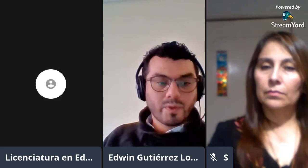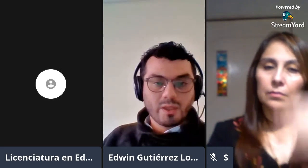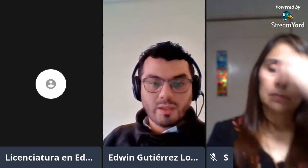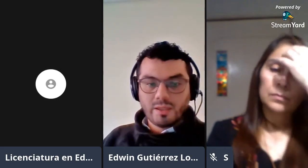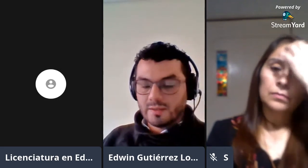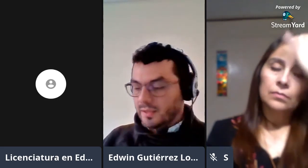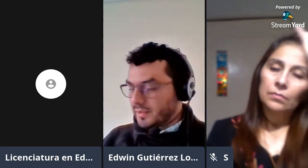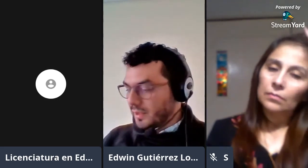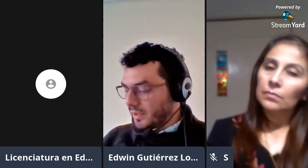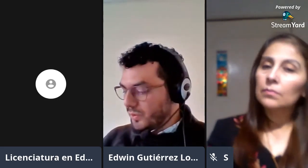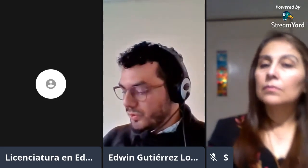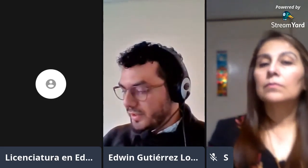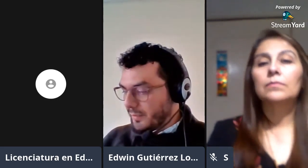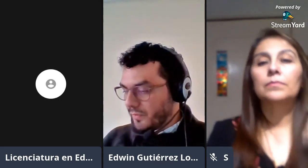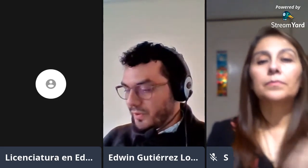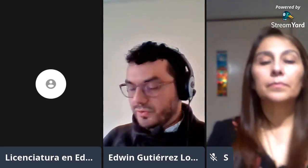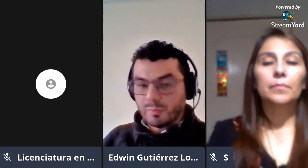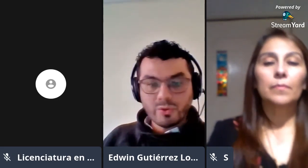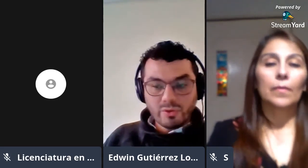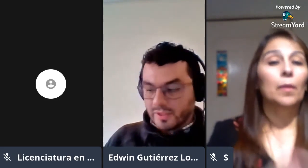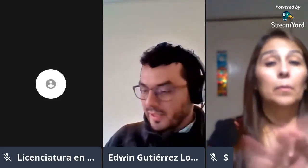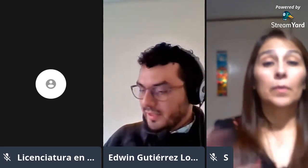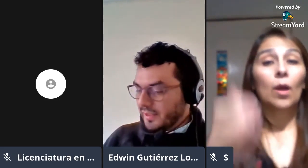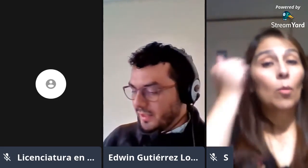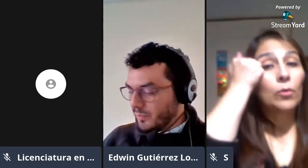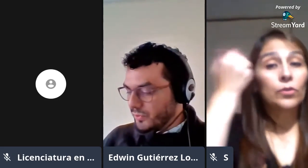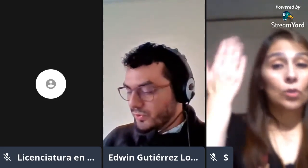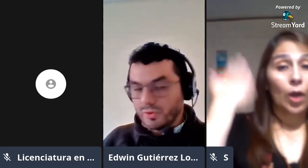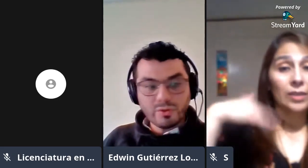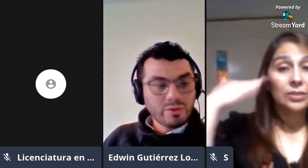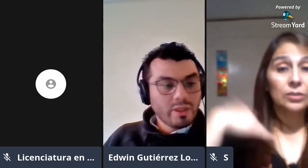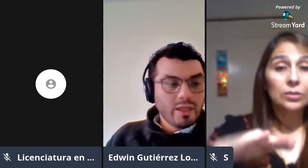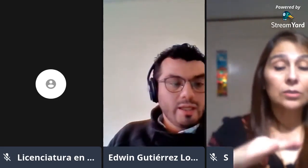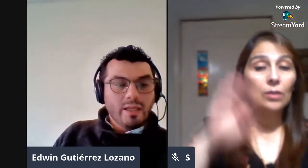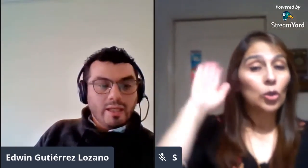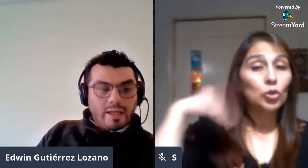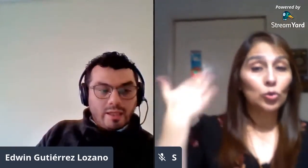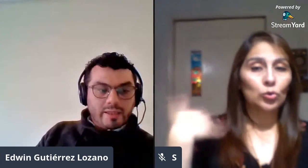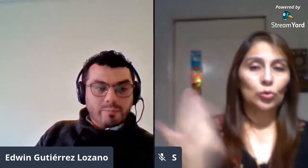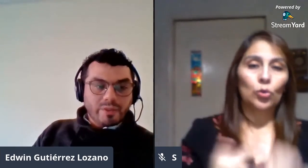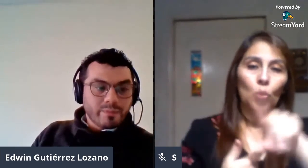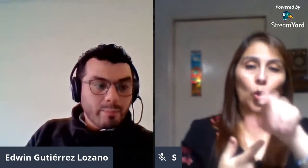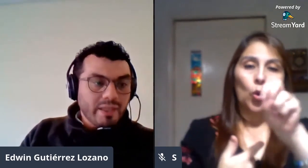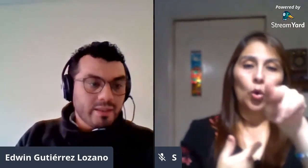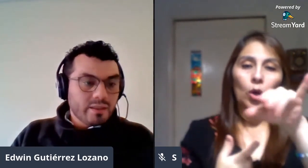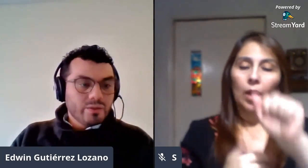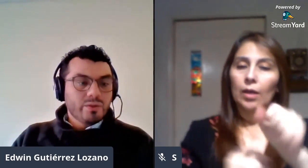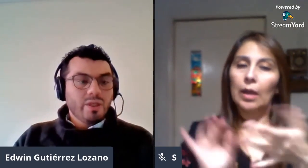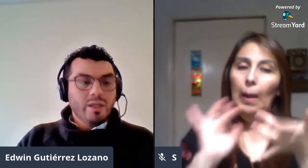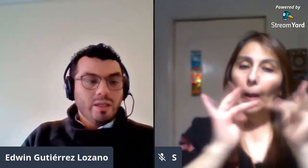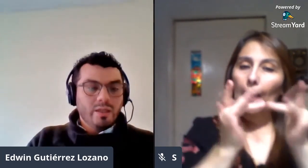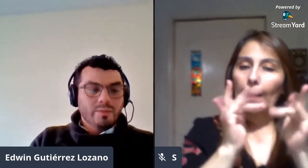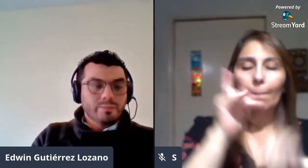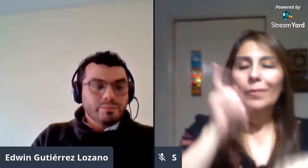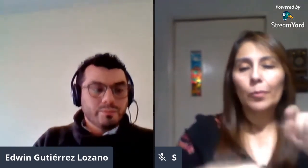Listo, gracias. Entonces la profe no se ha podido conectar, seguimos con, bueno, ya